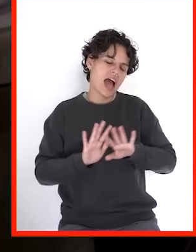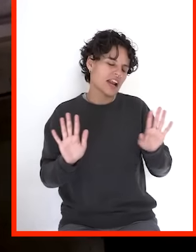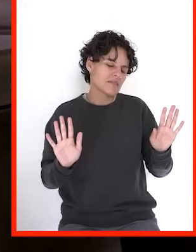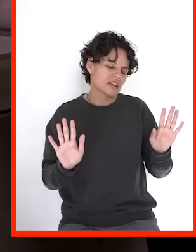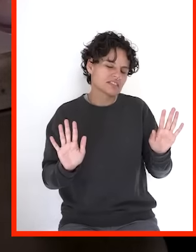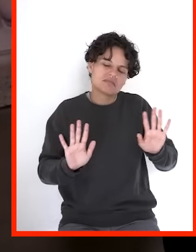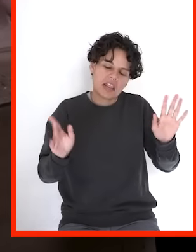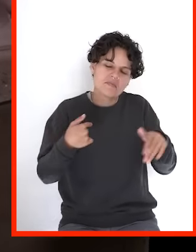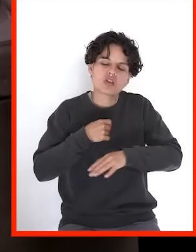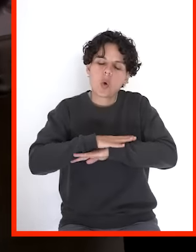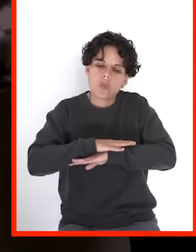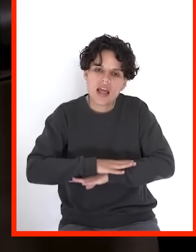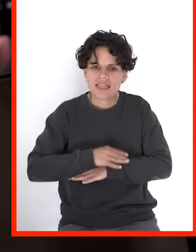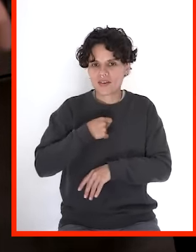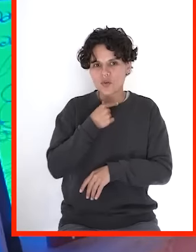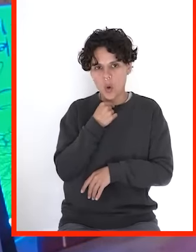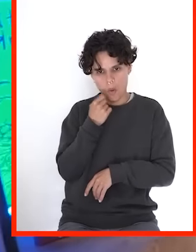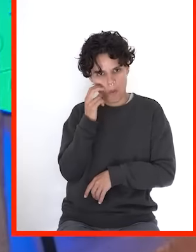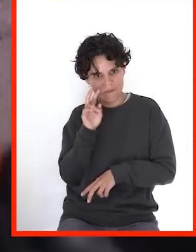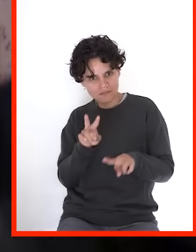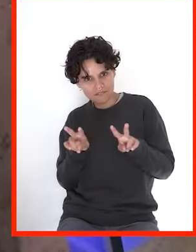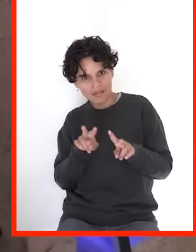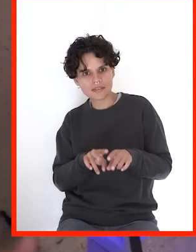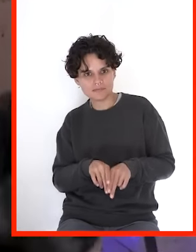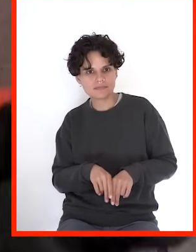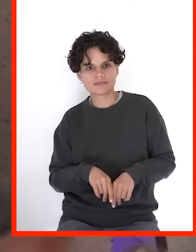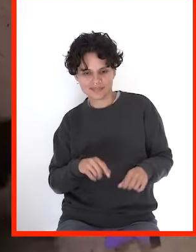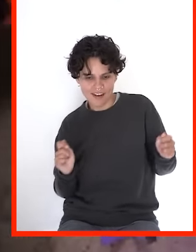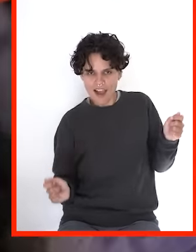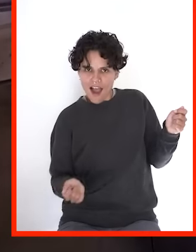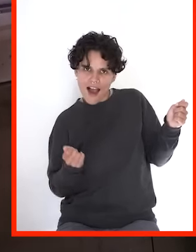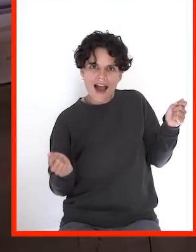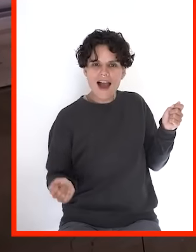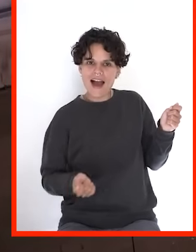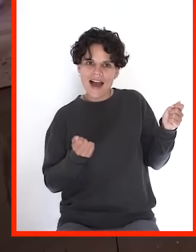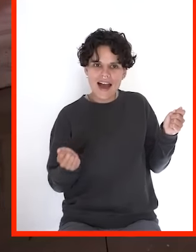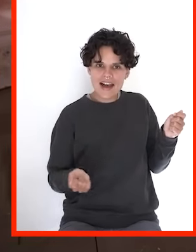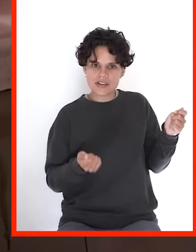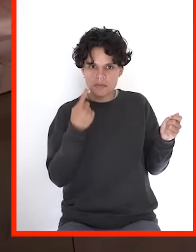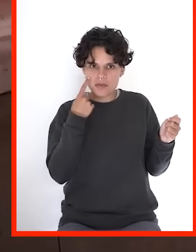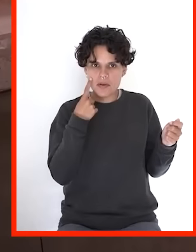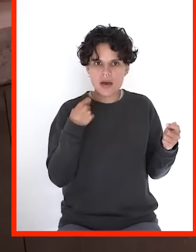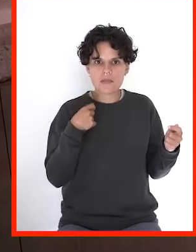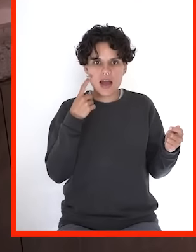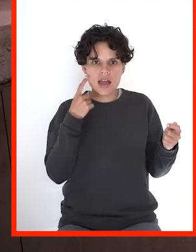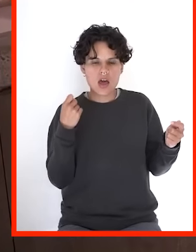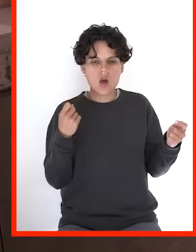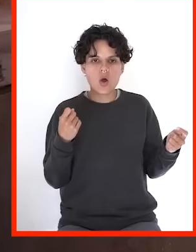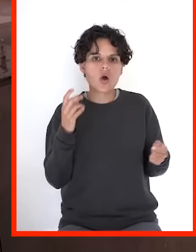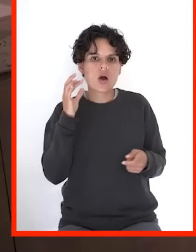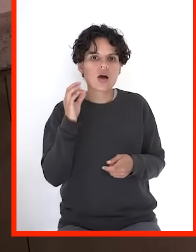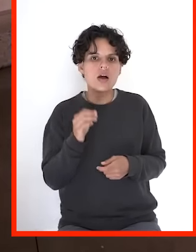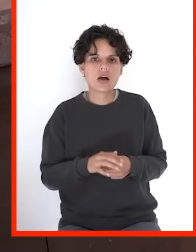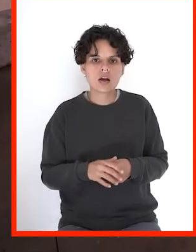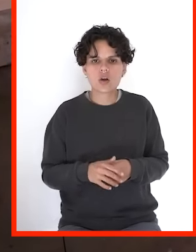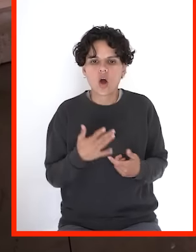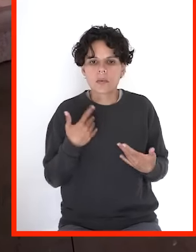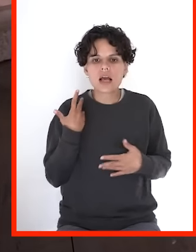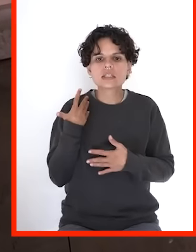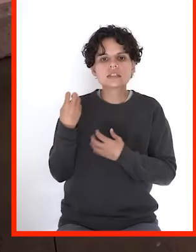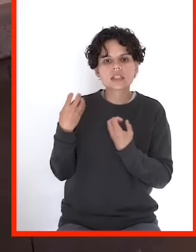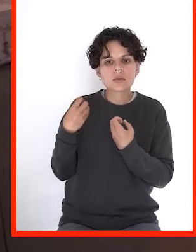No, no, no, me dejaste el loco, ¿eh? Ahí, pum. A ver, hagamos la coreografía, perro, ¿eh? Ahí le poní el brazo así primero.